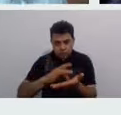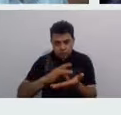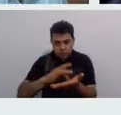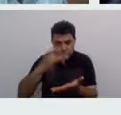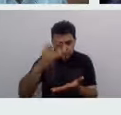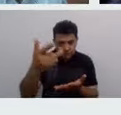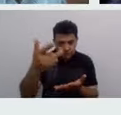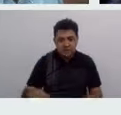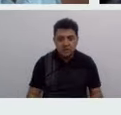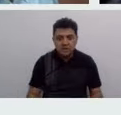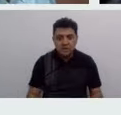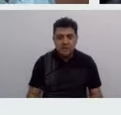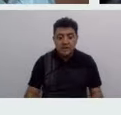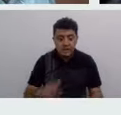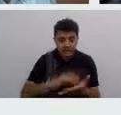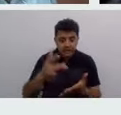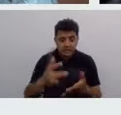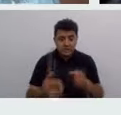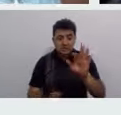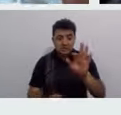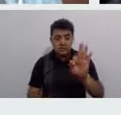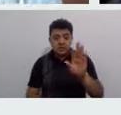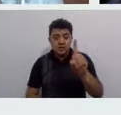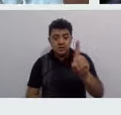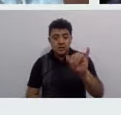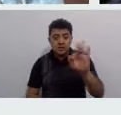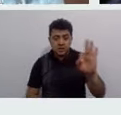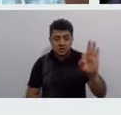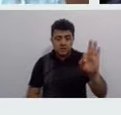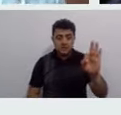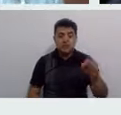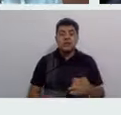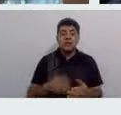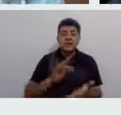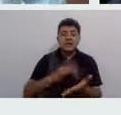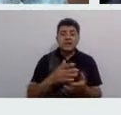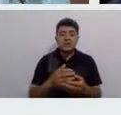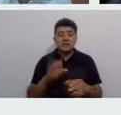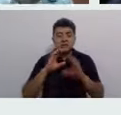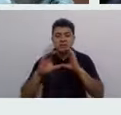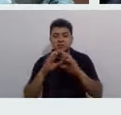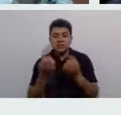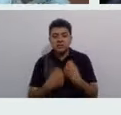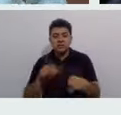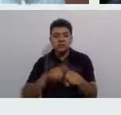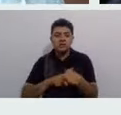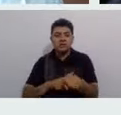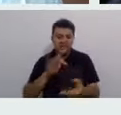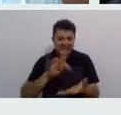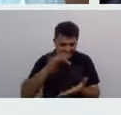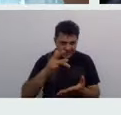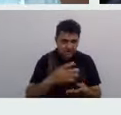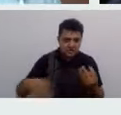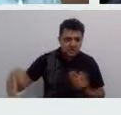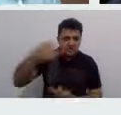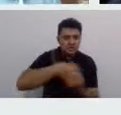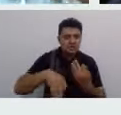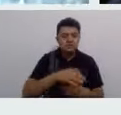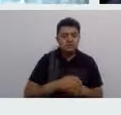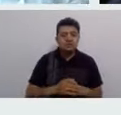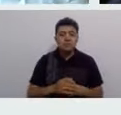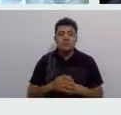a Comunicación Social y Relaciones Públicas de este tribunal. Que pasen una excelentísima tarde. Ya les invitamos próximo viernes en el plan de